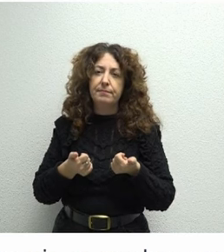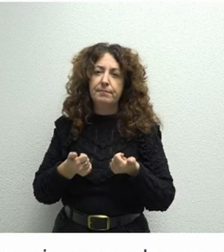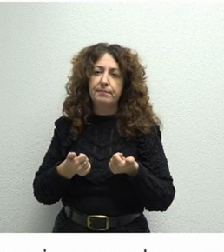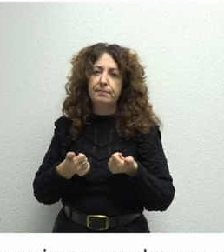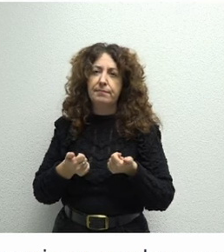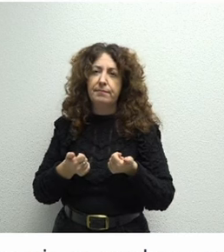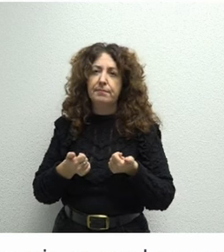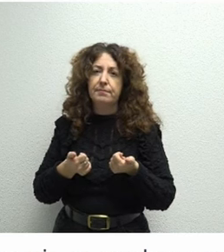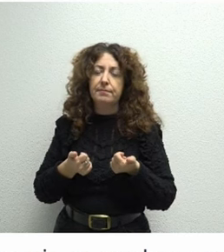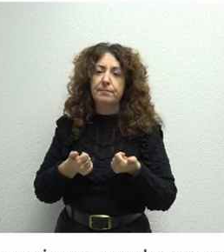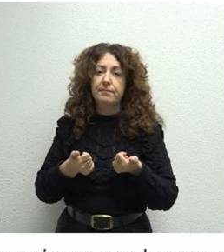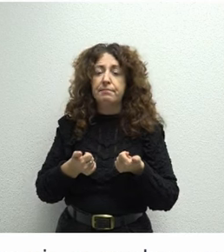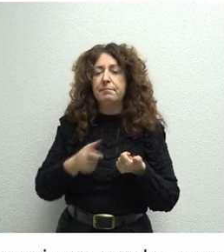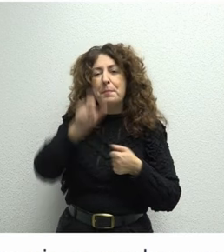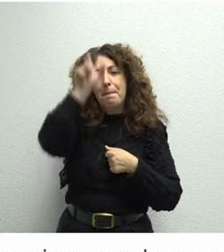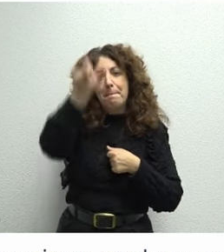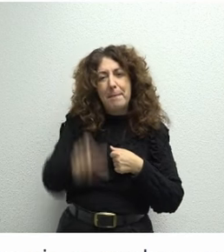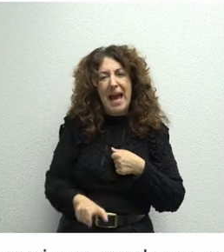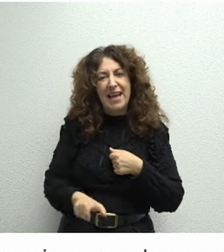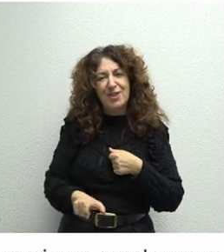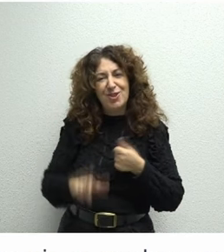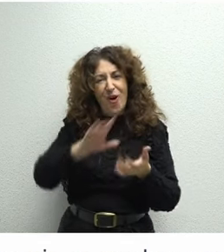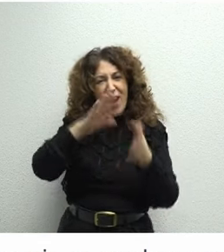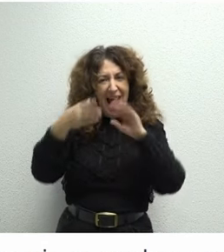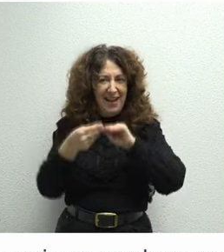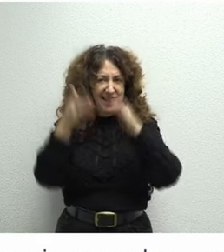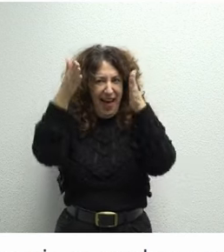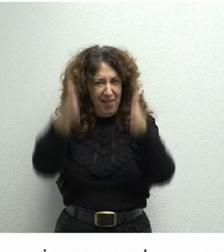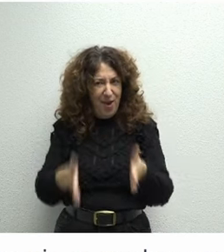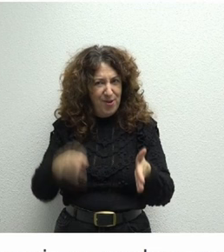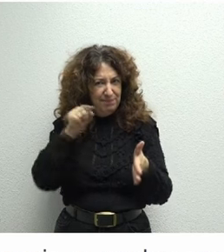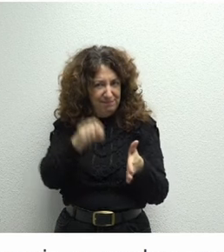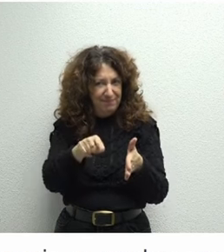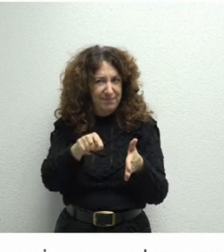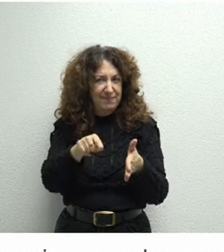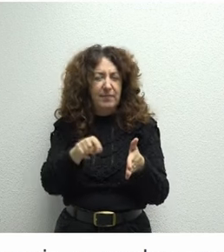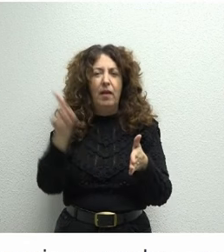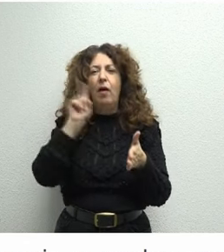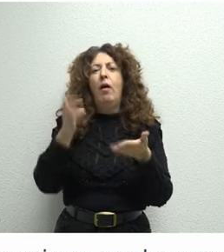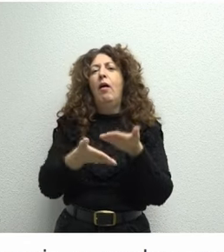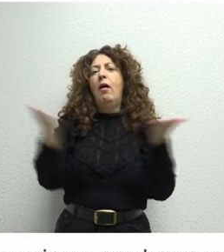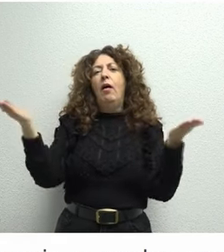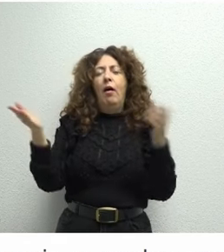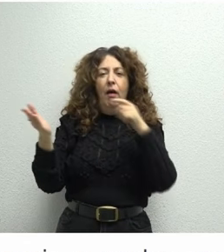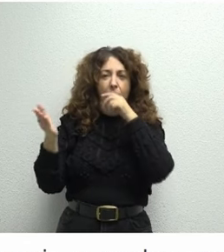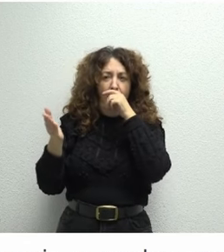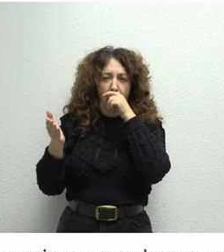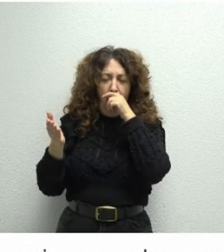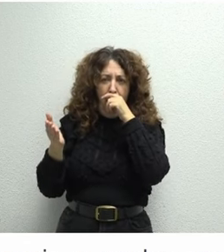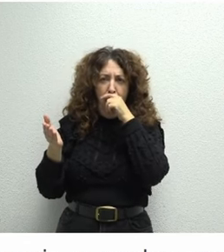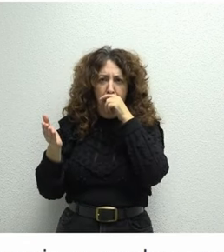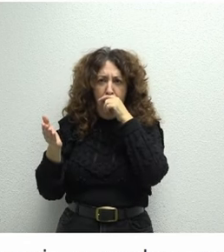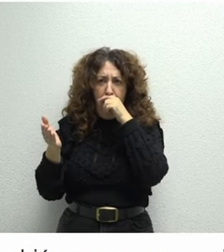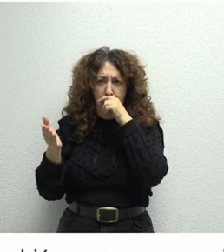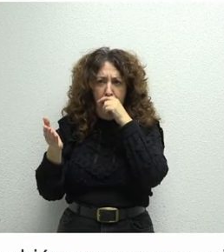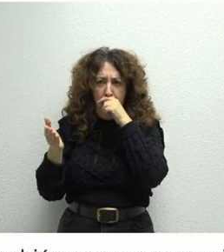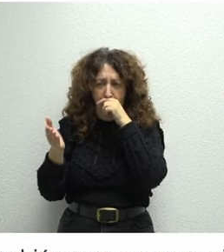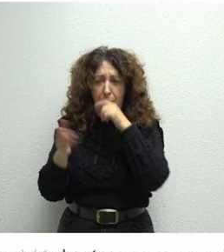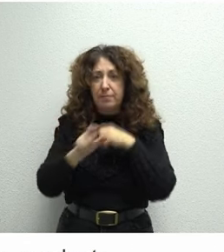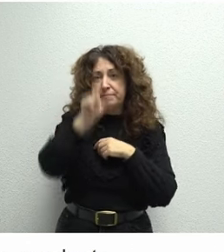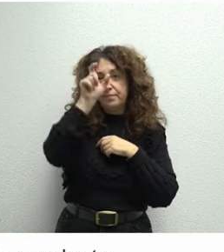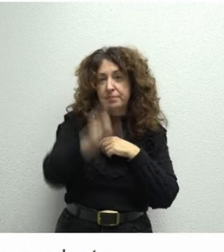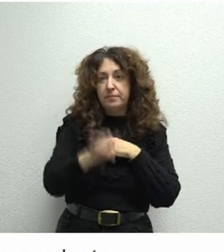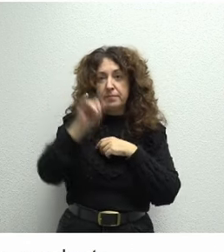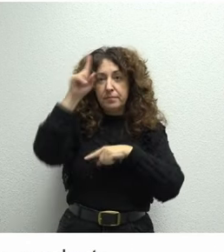que es la personalización no en el abordaje de la conducta eh Ya no O sea no valía el fulanito tiene eh